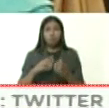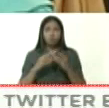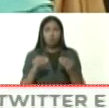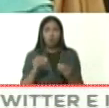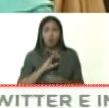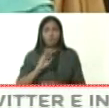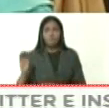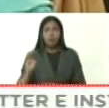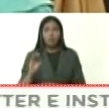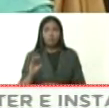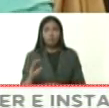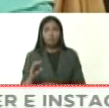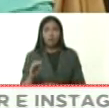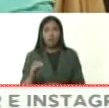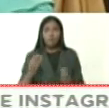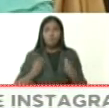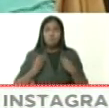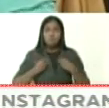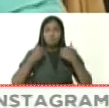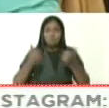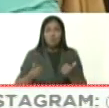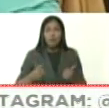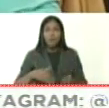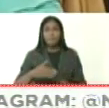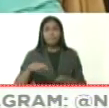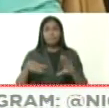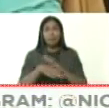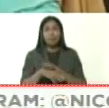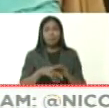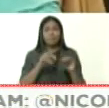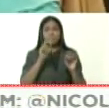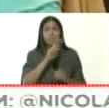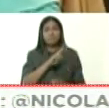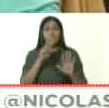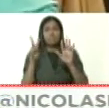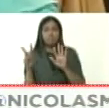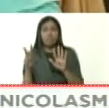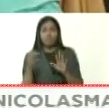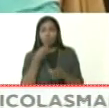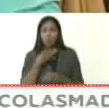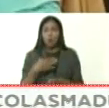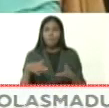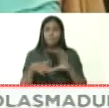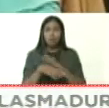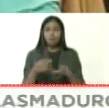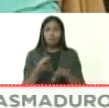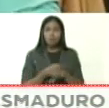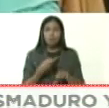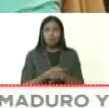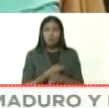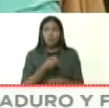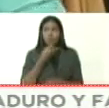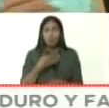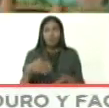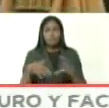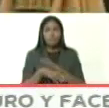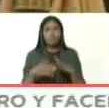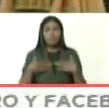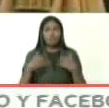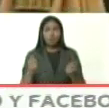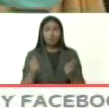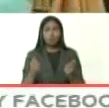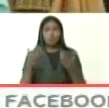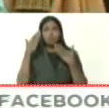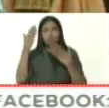la patria, por el buen vivir. Martes 27 de agosto, buen martes de gobierno, buen martes de salud.